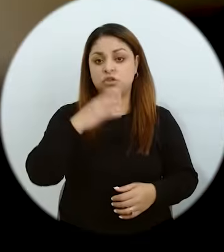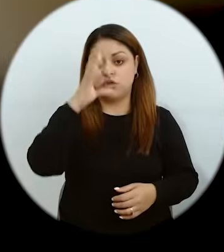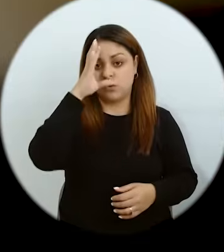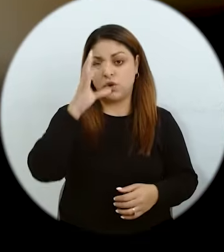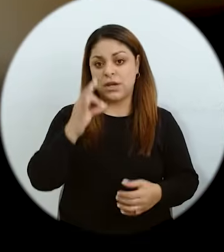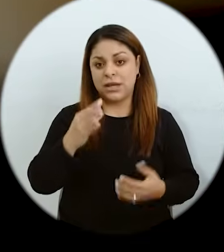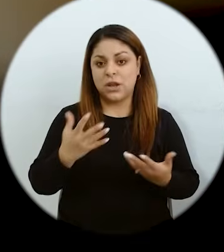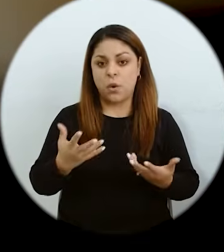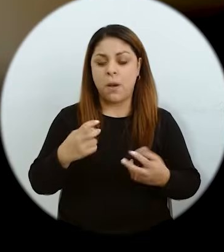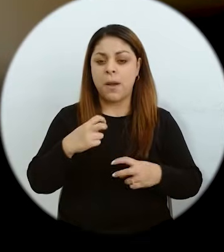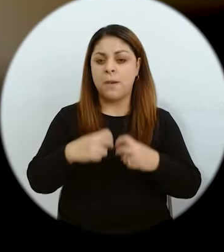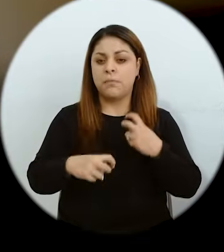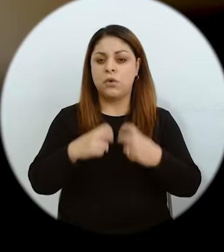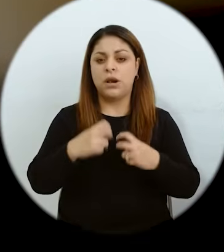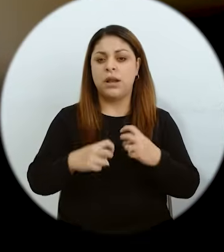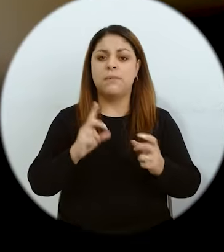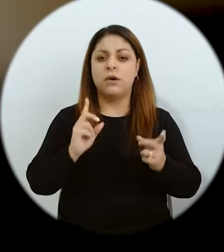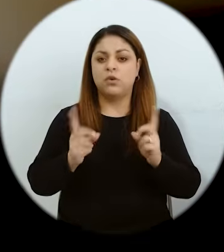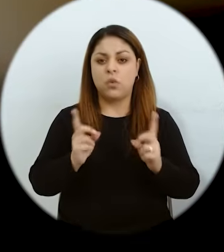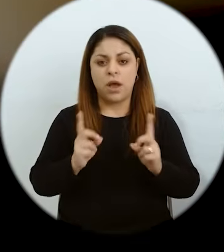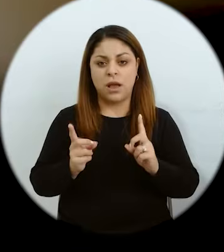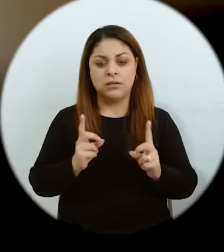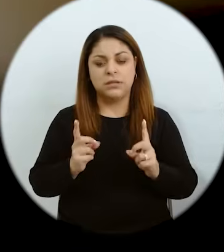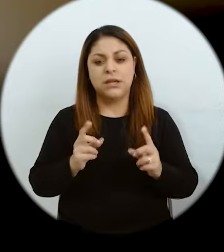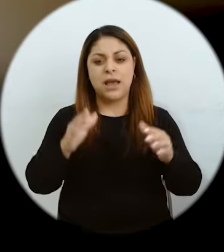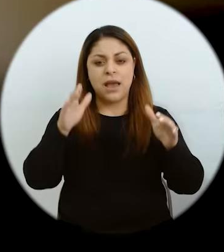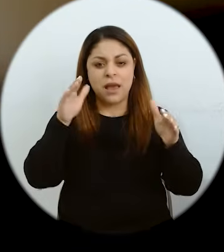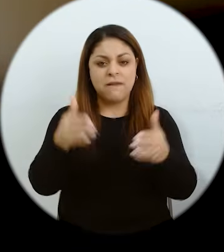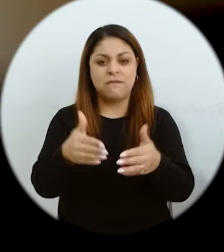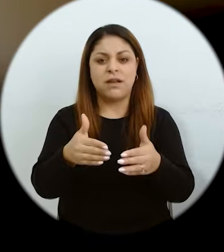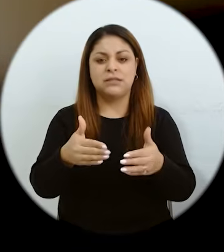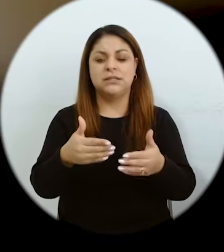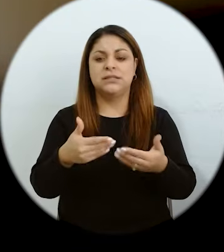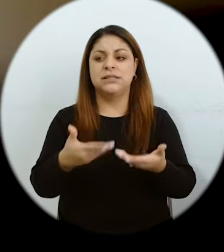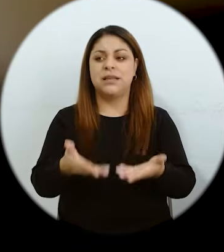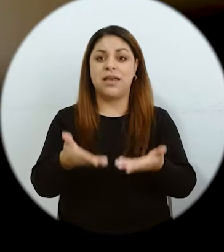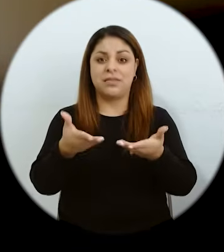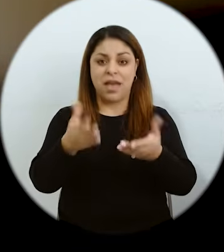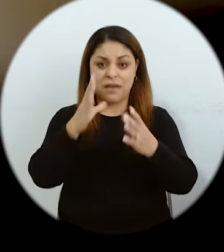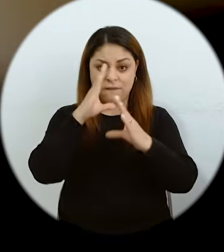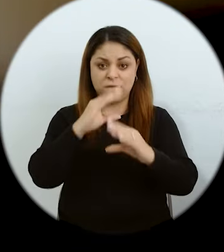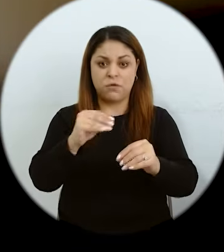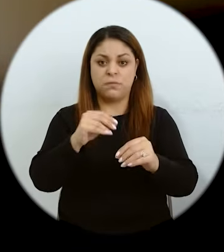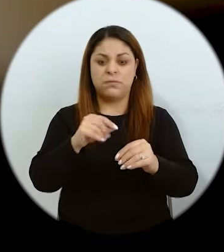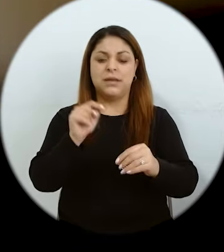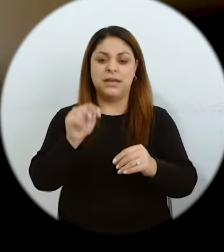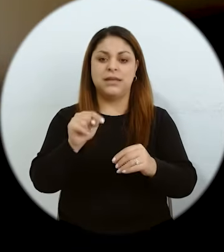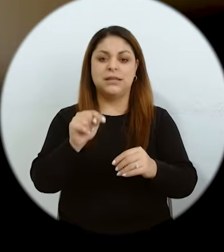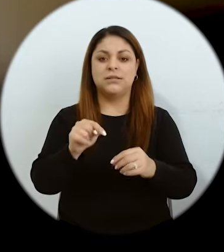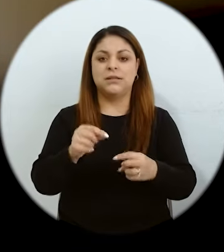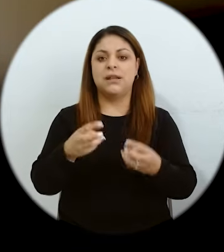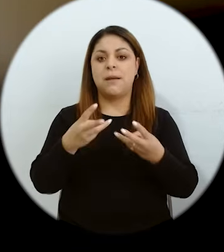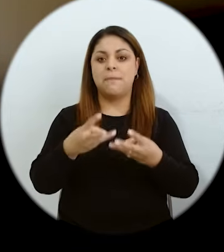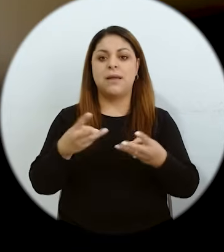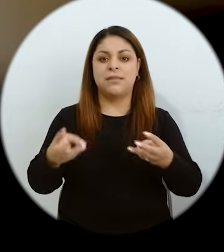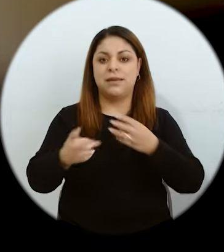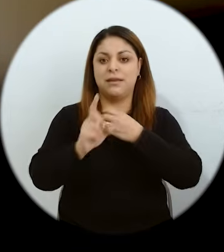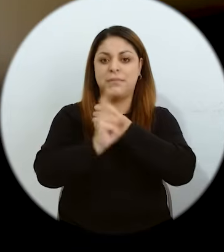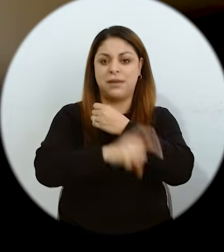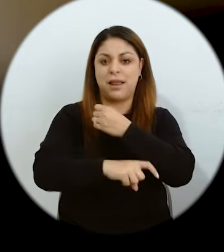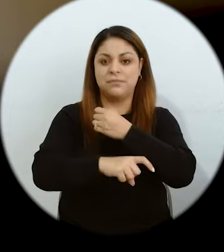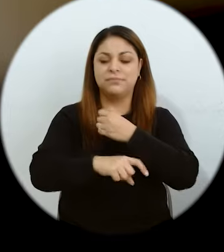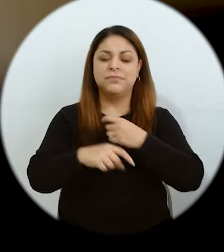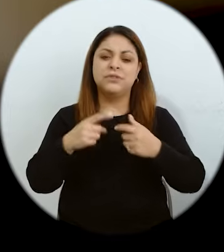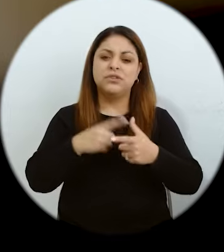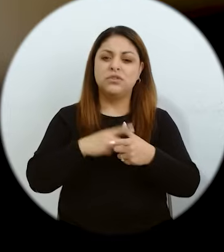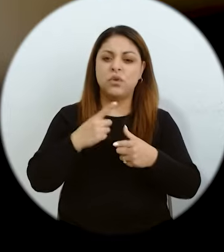En este caso yo creo que el problema está en que el énfasis que se le da al informe está en